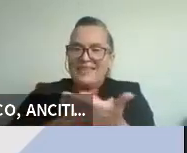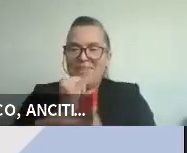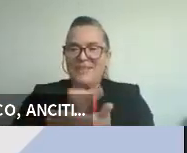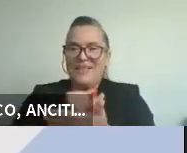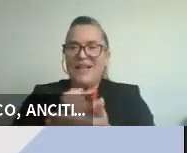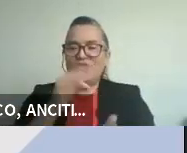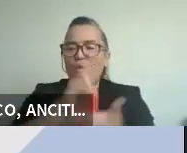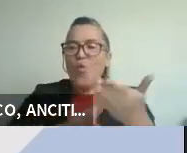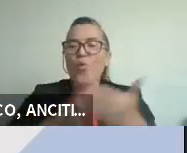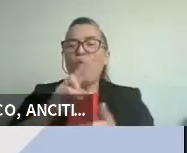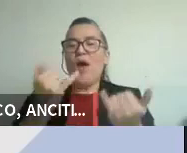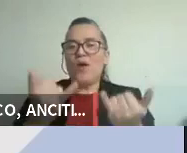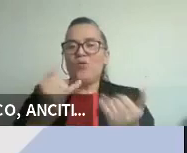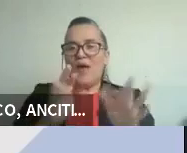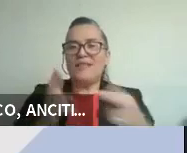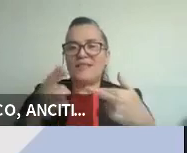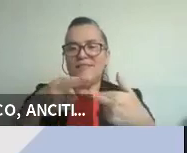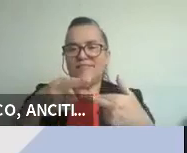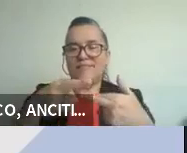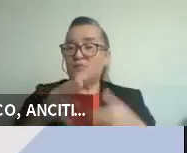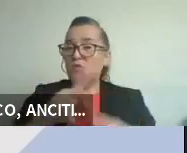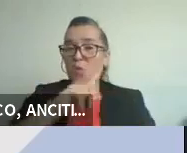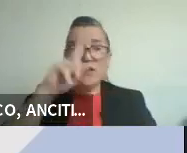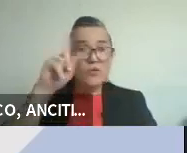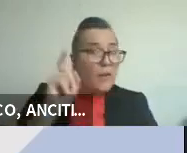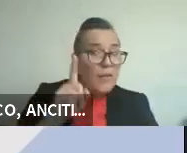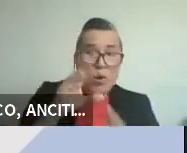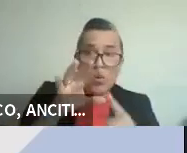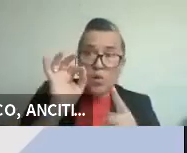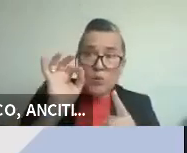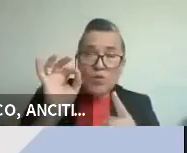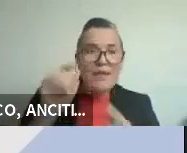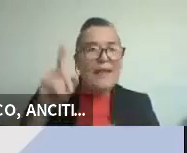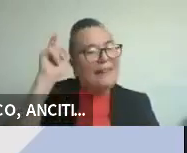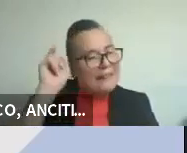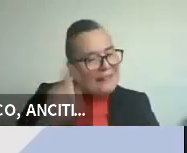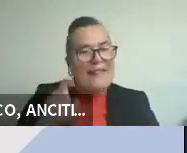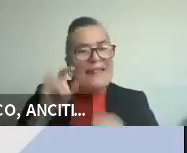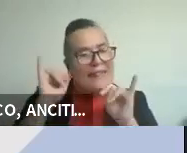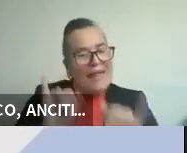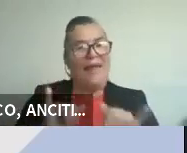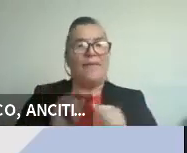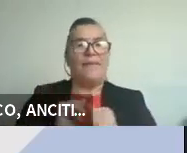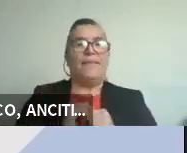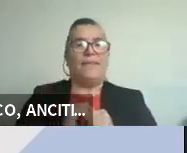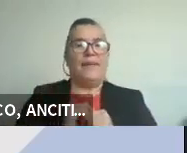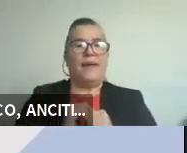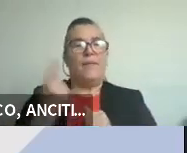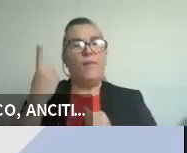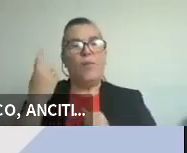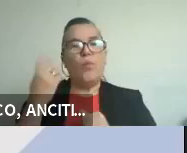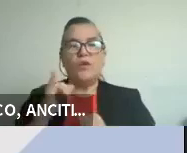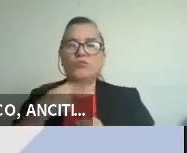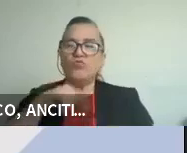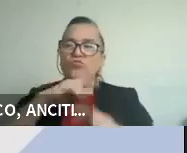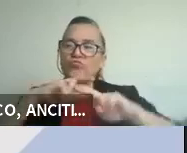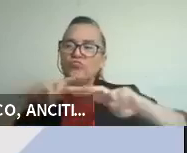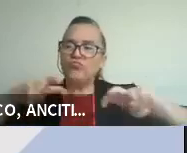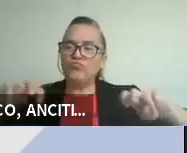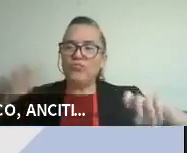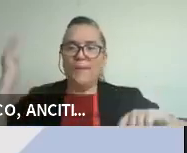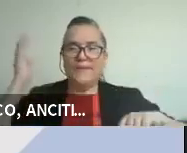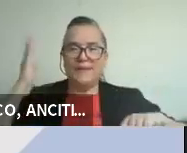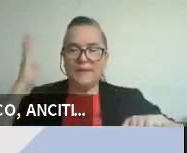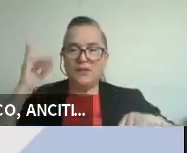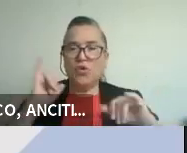en nuestra región es decir no es una pregunta opcional debe ser así por lo que hemos analizado a lo largo de esta presentación y